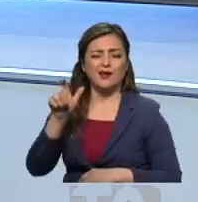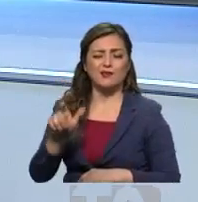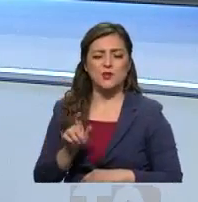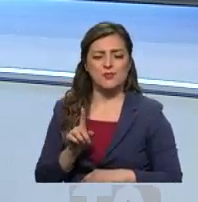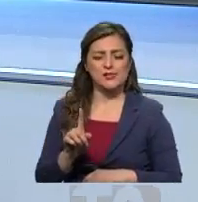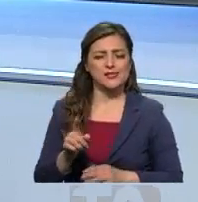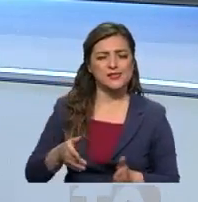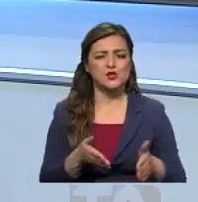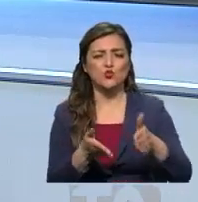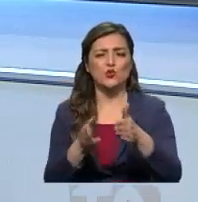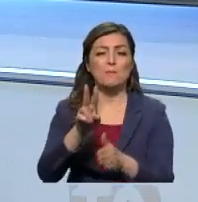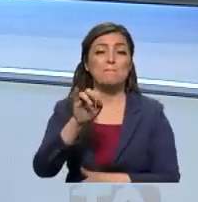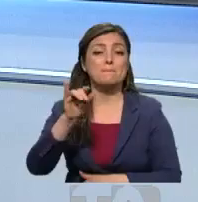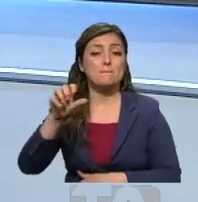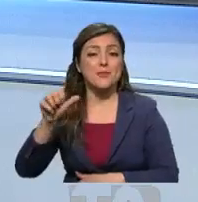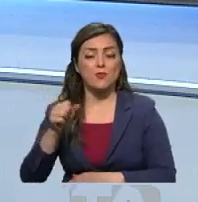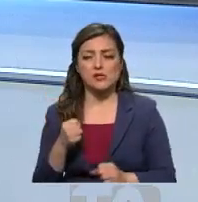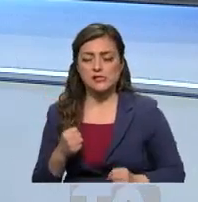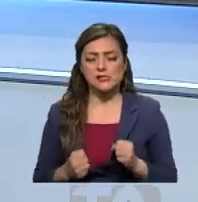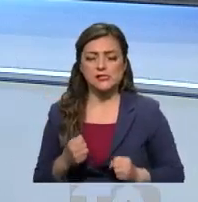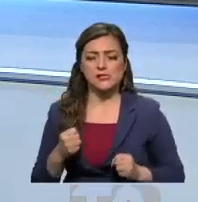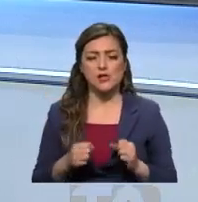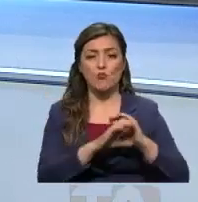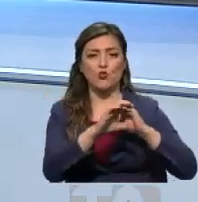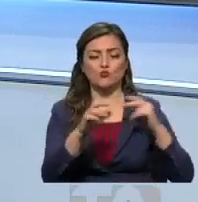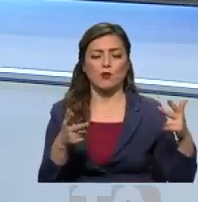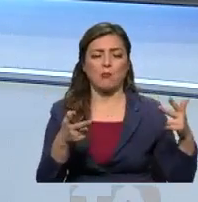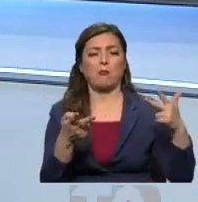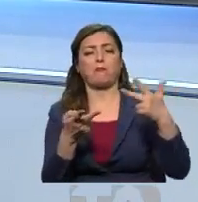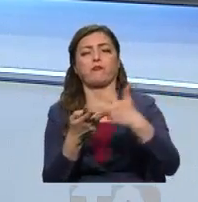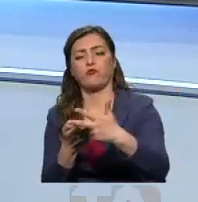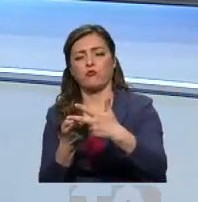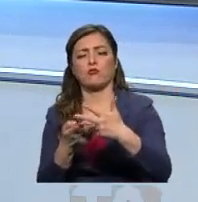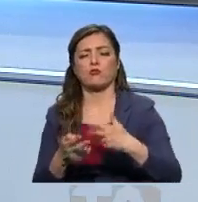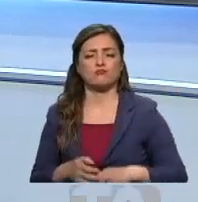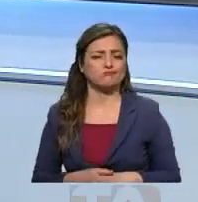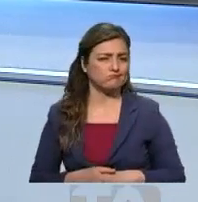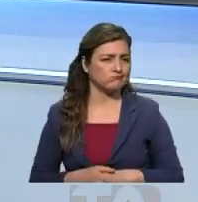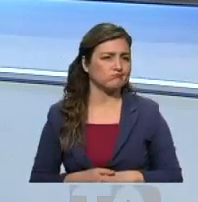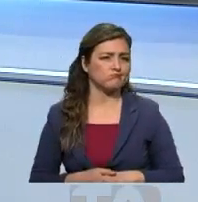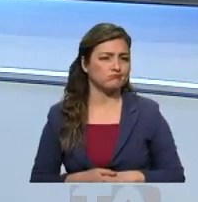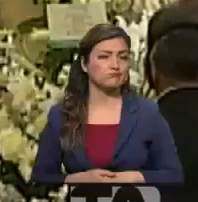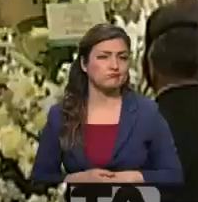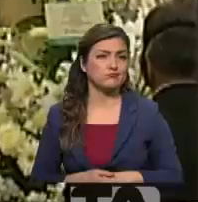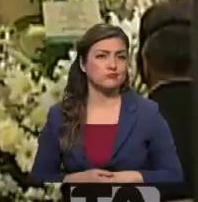Sus compañeros de deporte también lo acompañaron y mostraron su malestar con la falta de respeto en las vías hacia ellos.